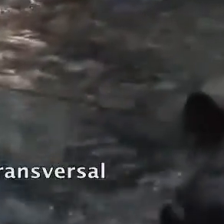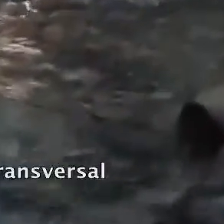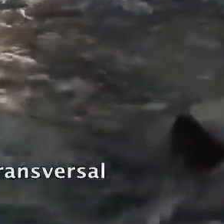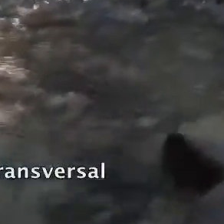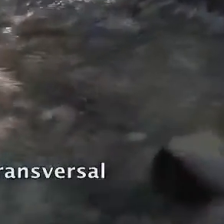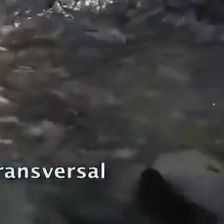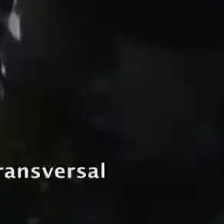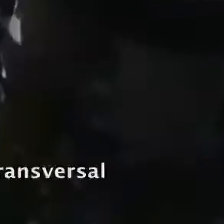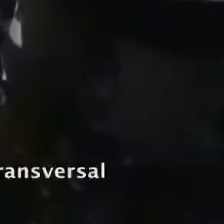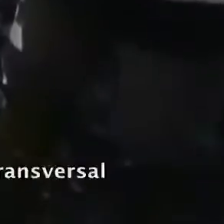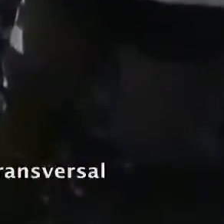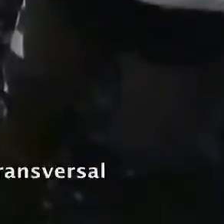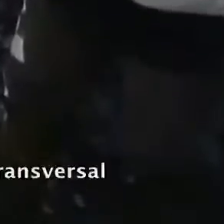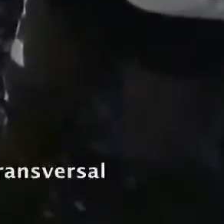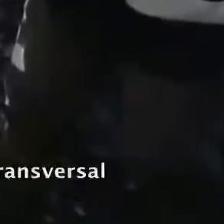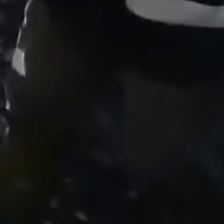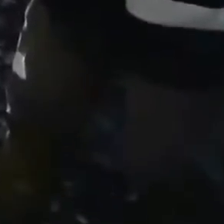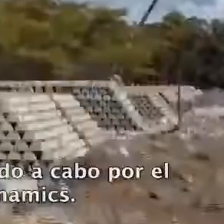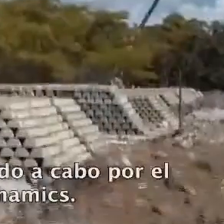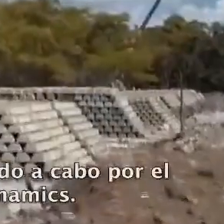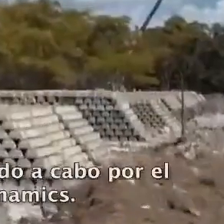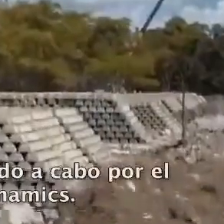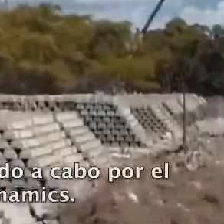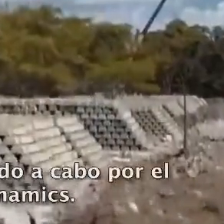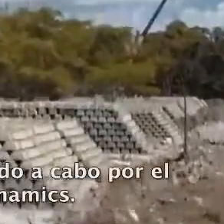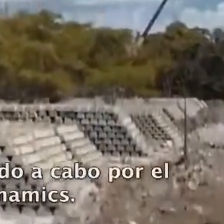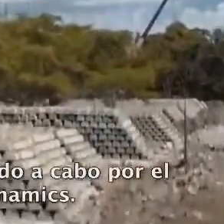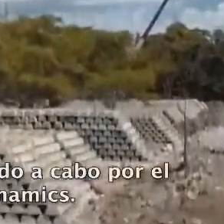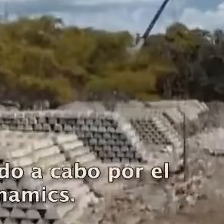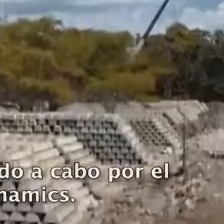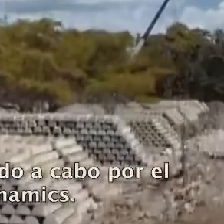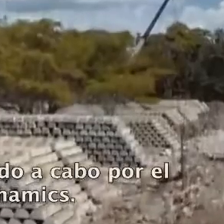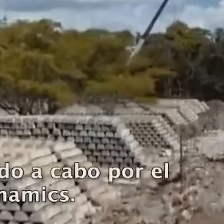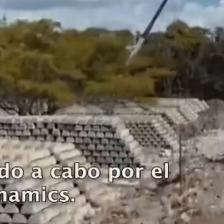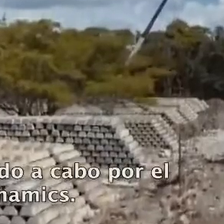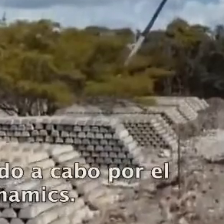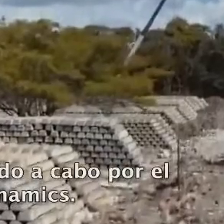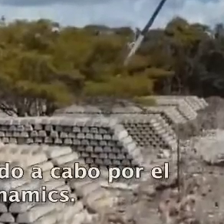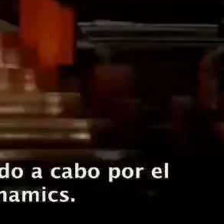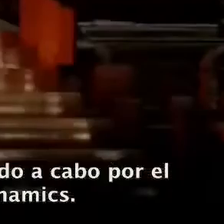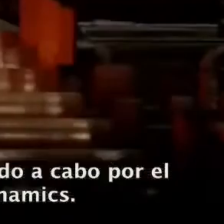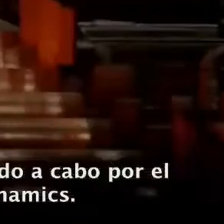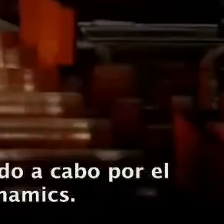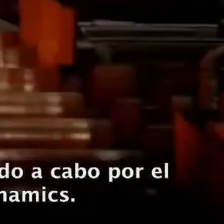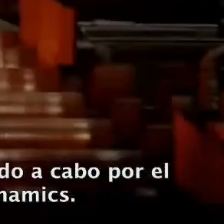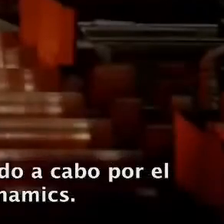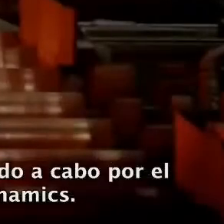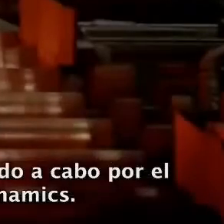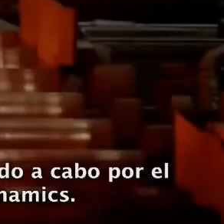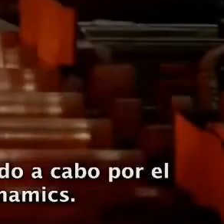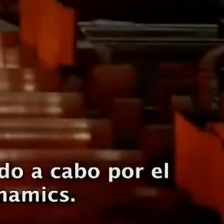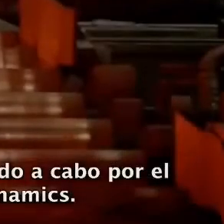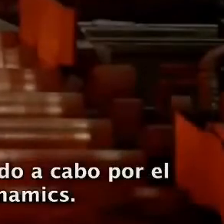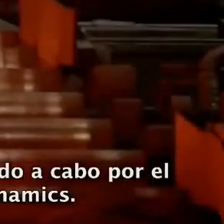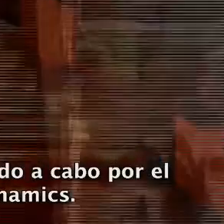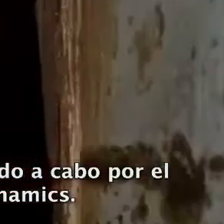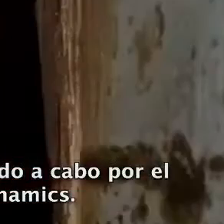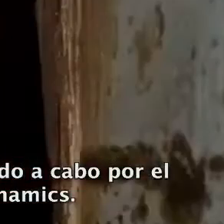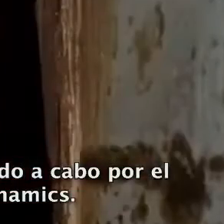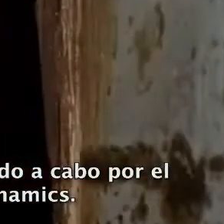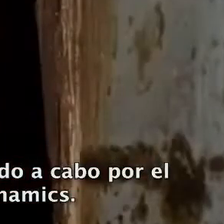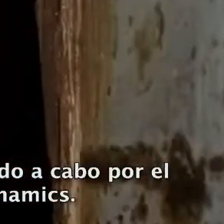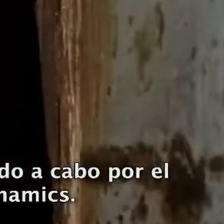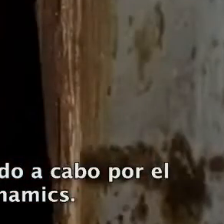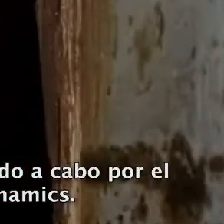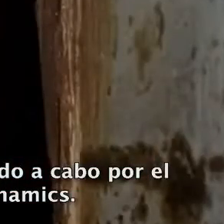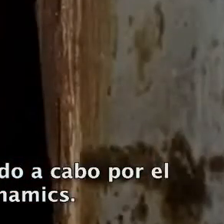y labores de rescate de flora y fauna. Adquirimos 29.573 toneladas de riel. El suministro será llevado a